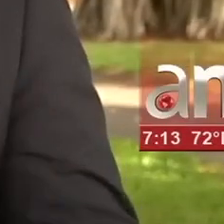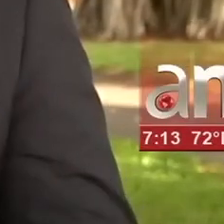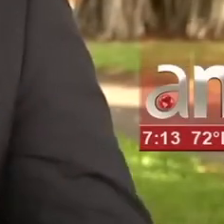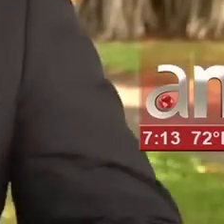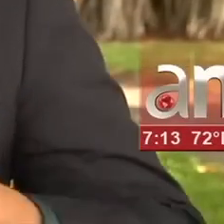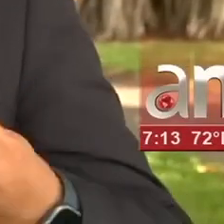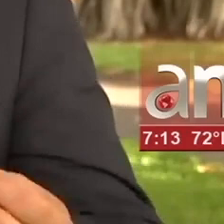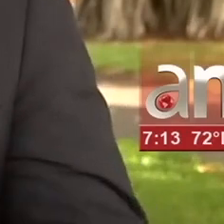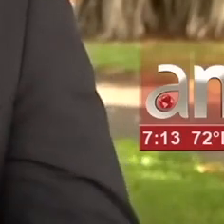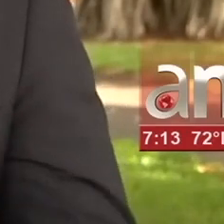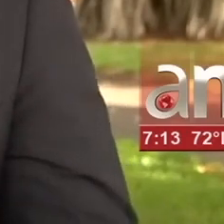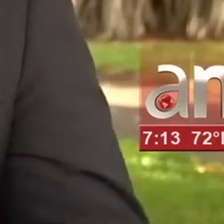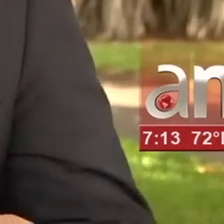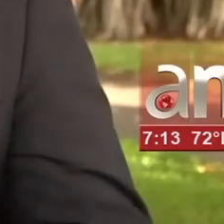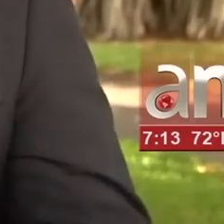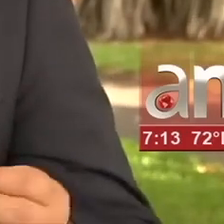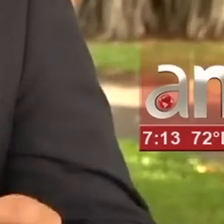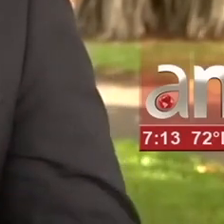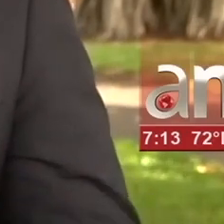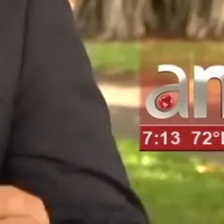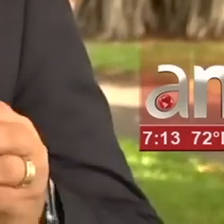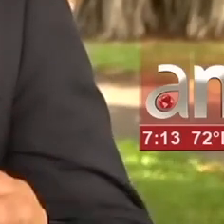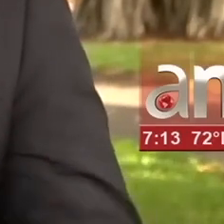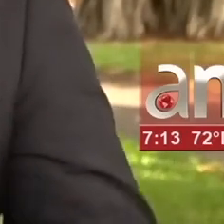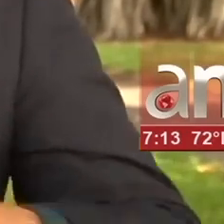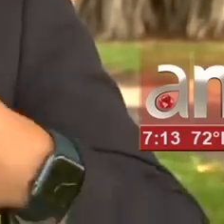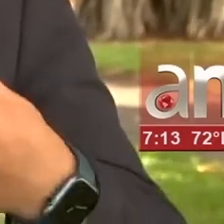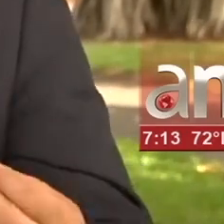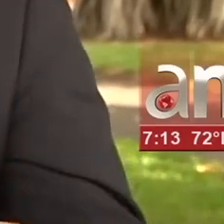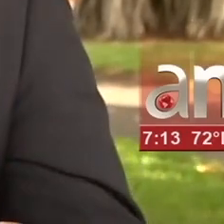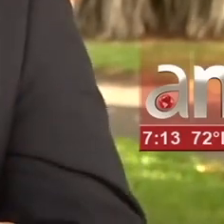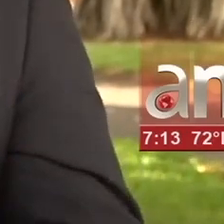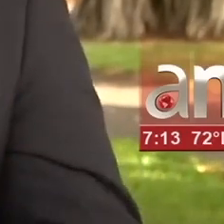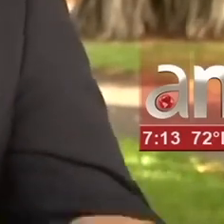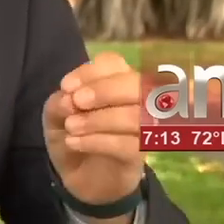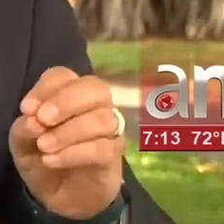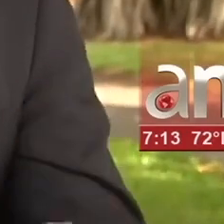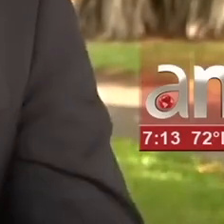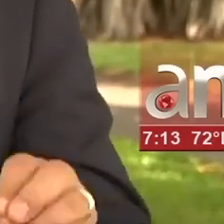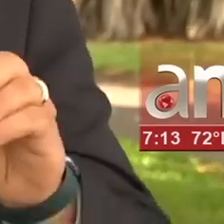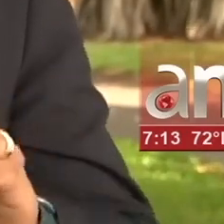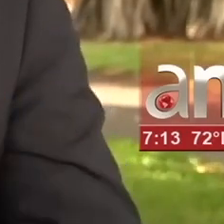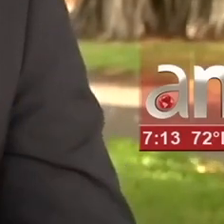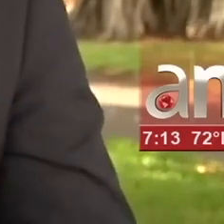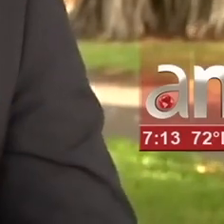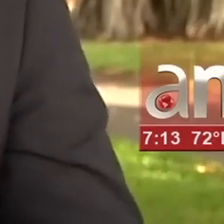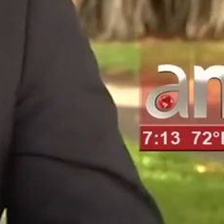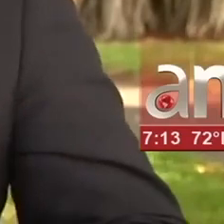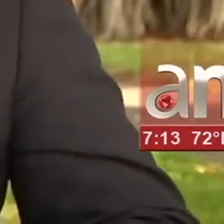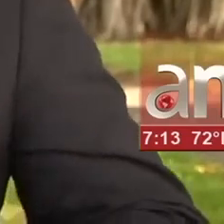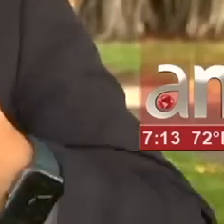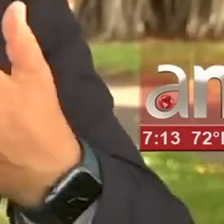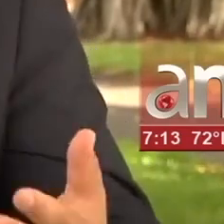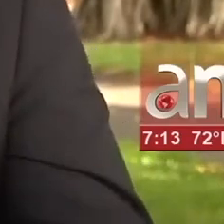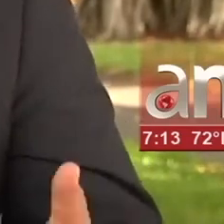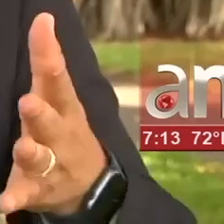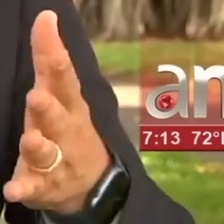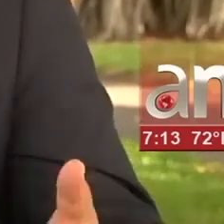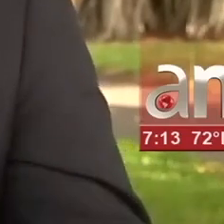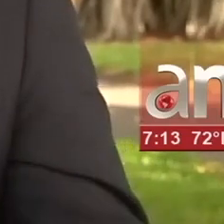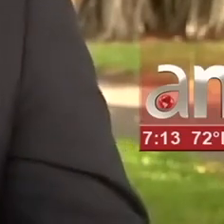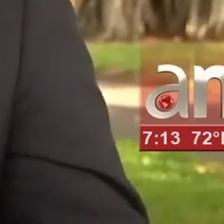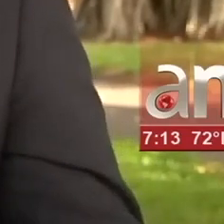Analistas consideran que con este anuncio hecho por Rusia en la isla, lo que se busca, tanto Moscú como La Habana, es una